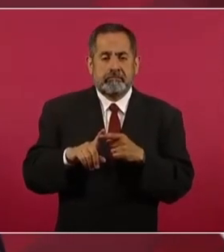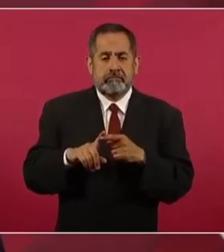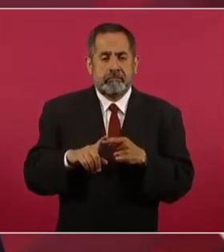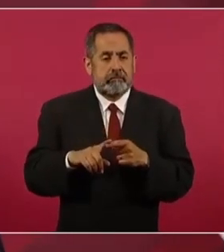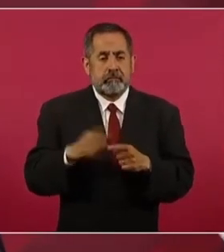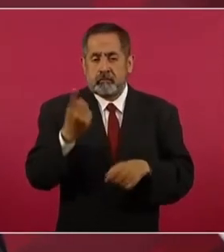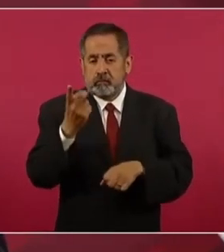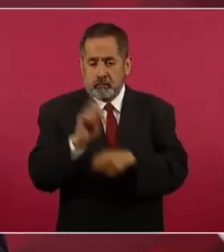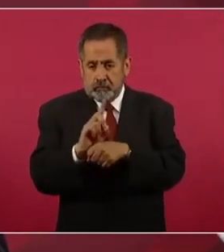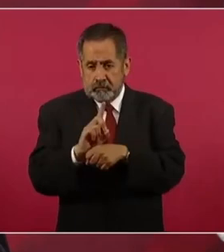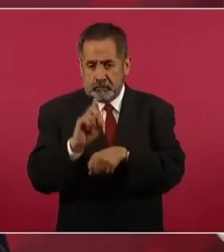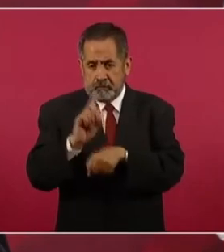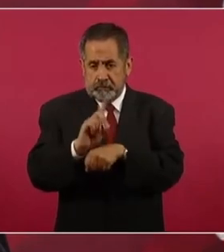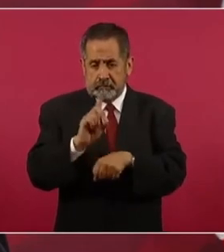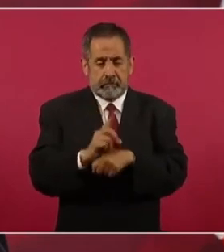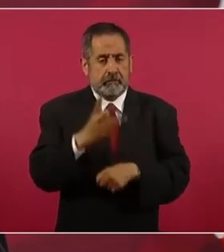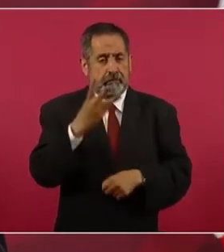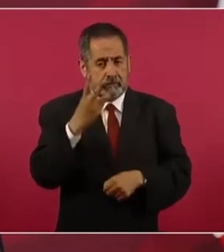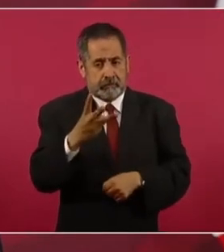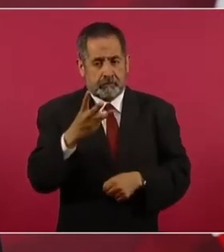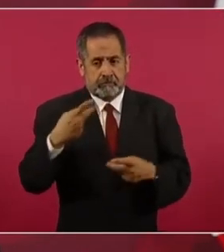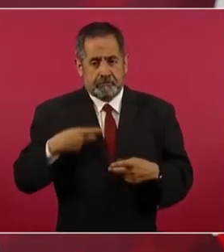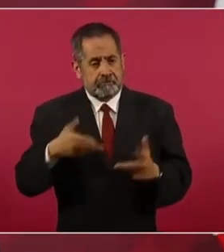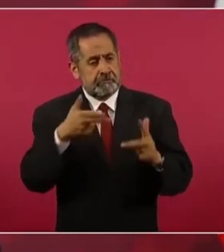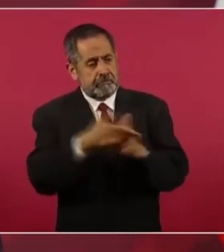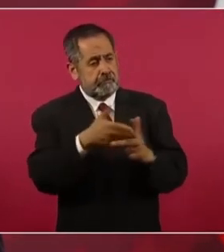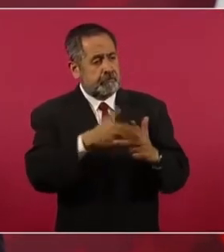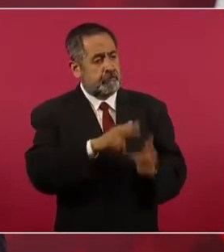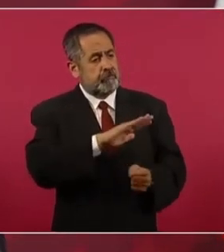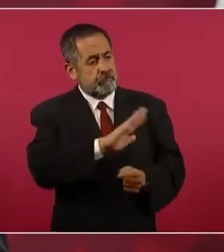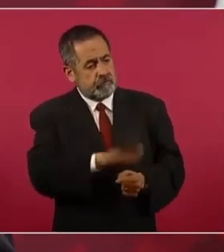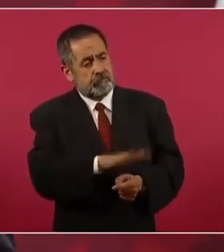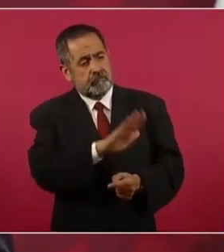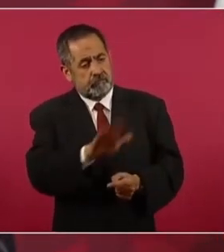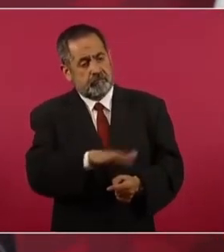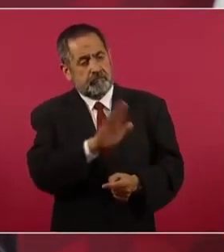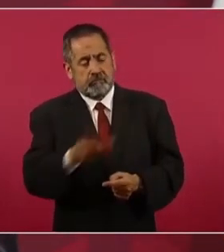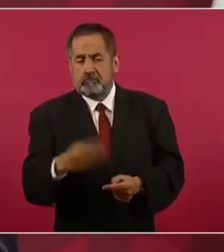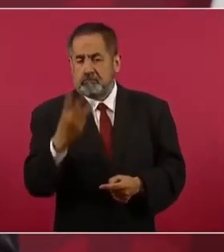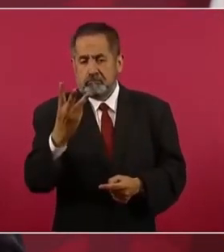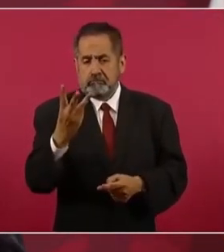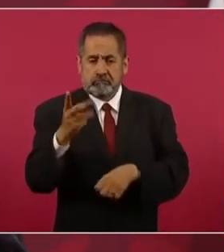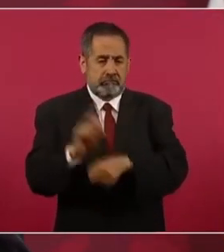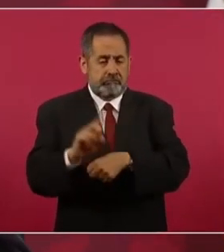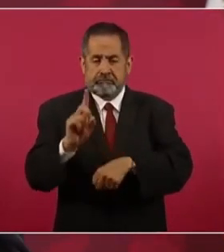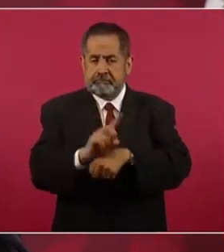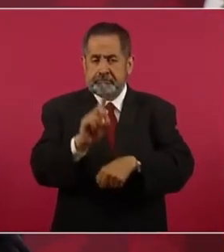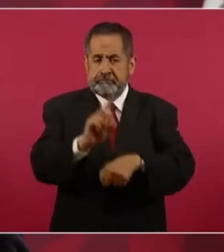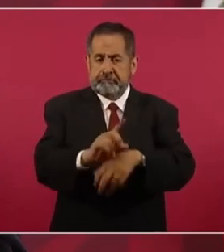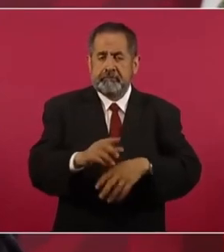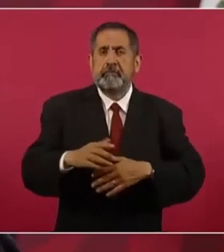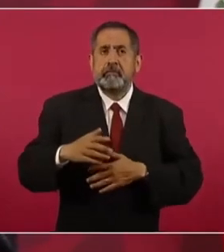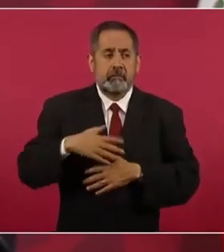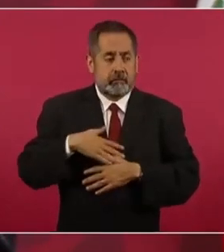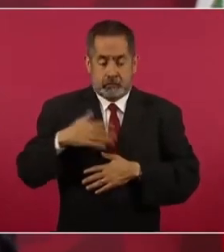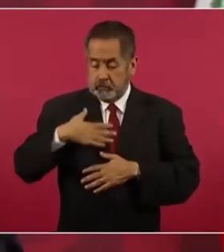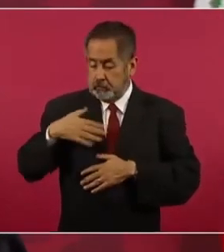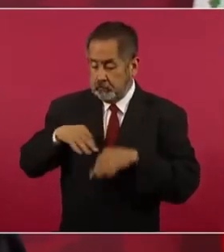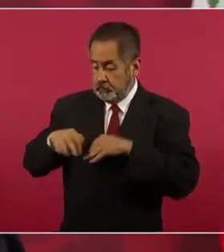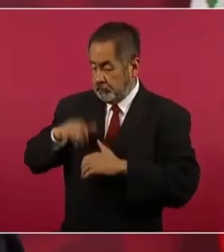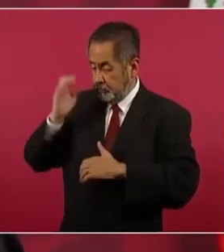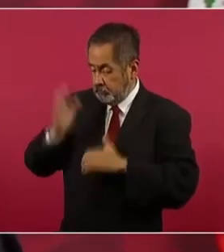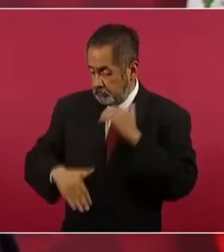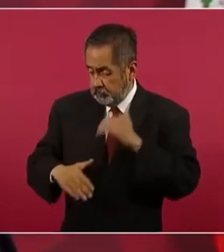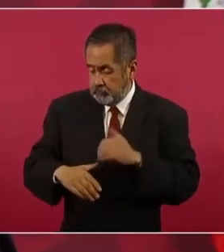3 homicidios diarios cuando llegamos y dejamos, creo que en 1.8,